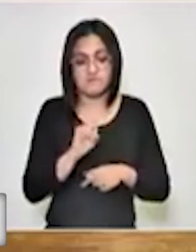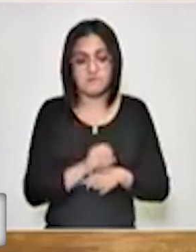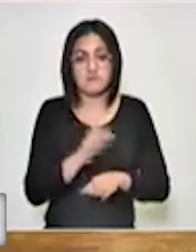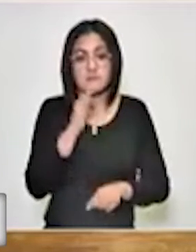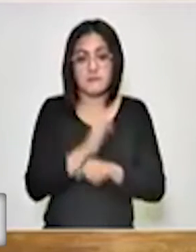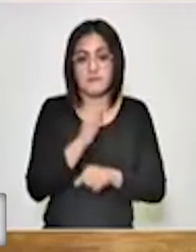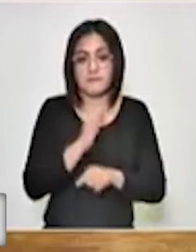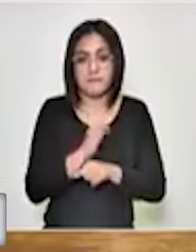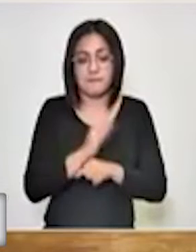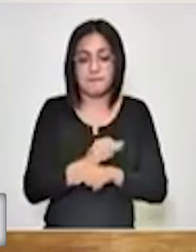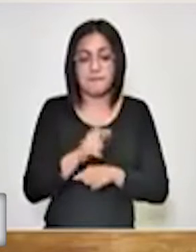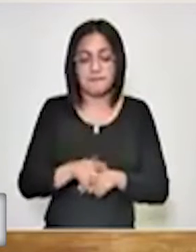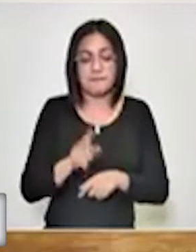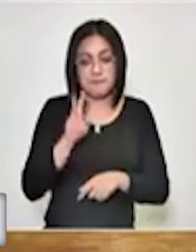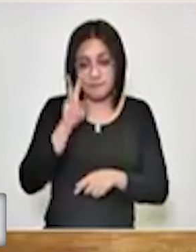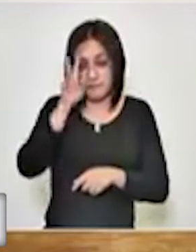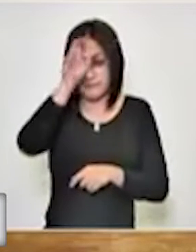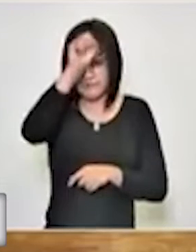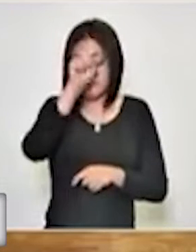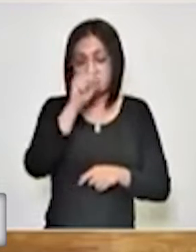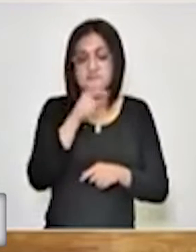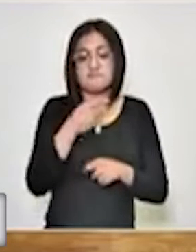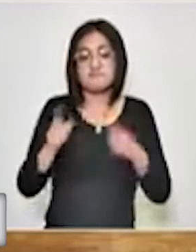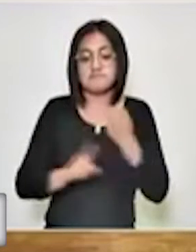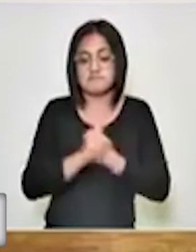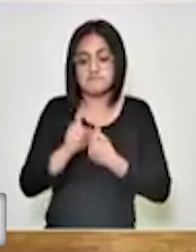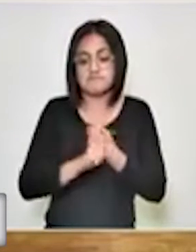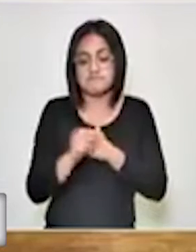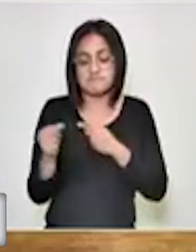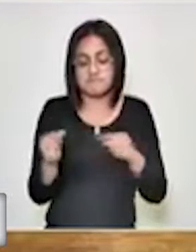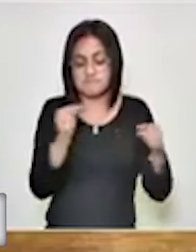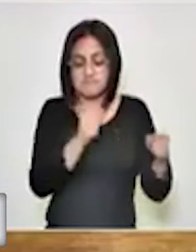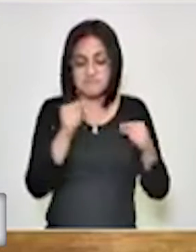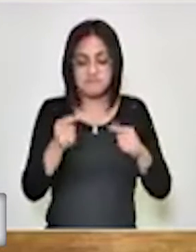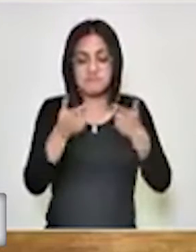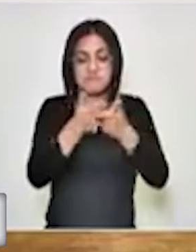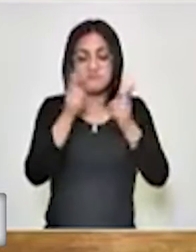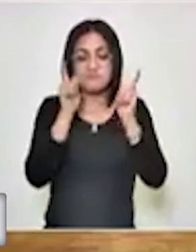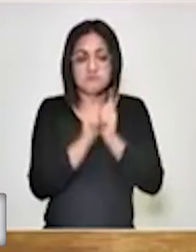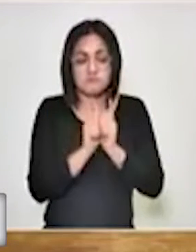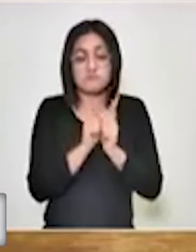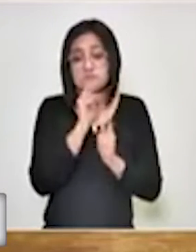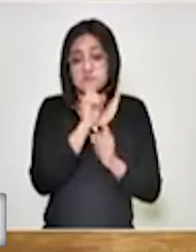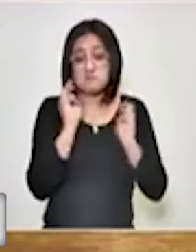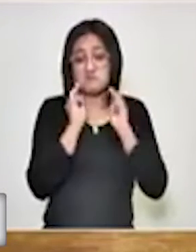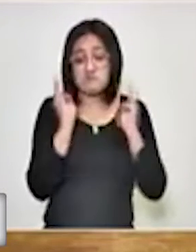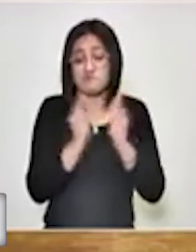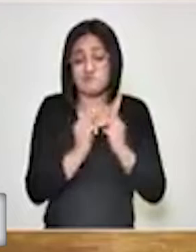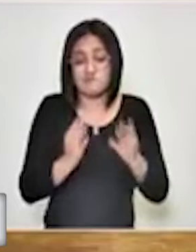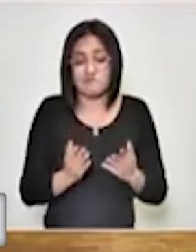este vino, esta es la venganza, es un pleito entre grupos criminales.